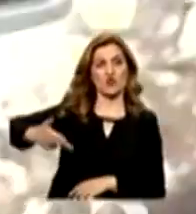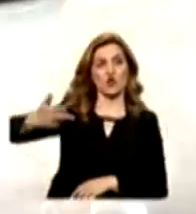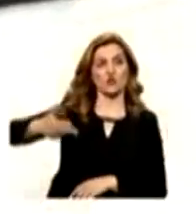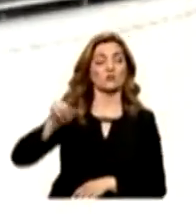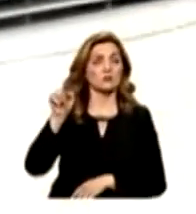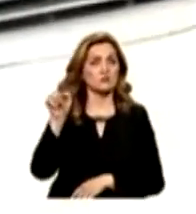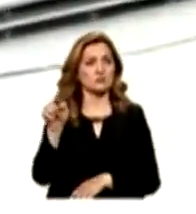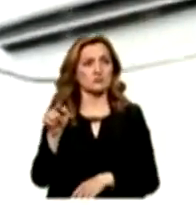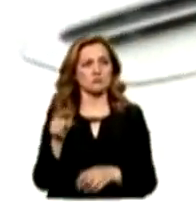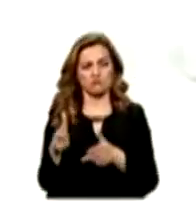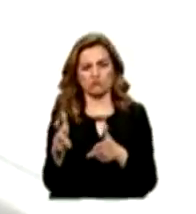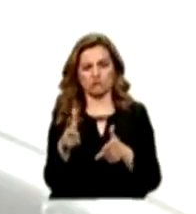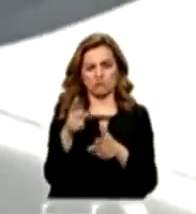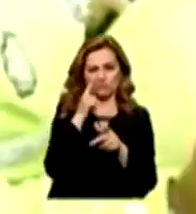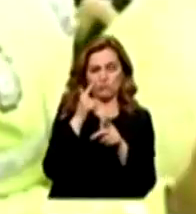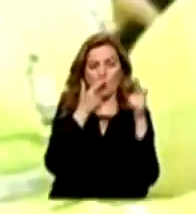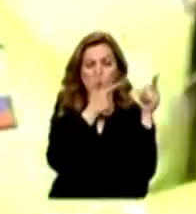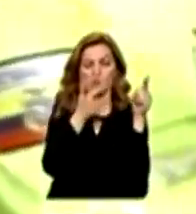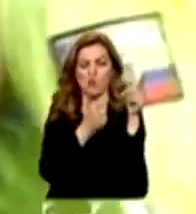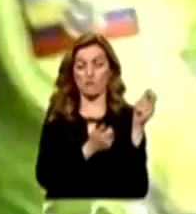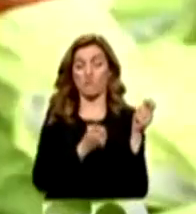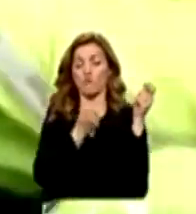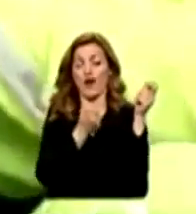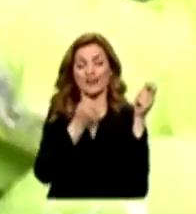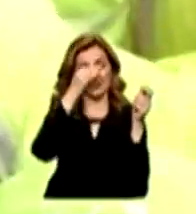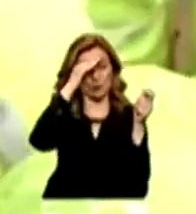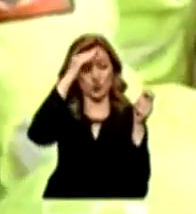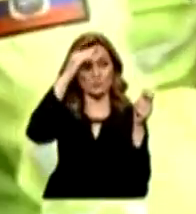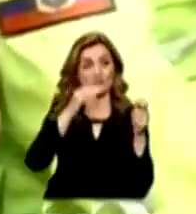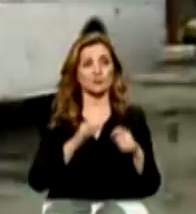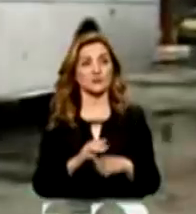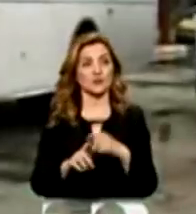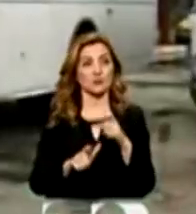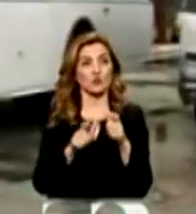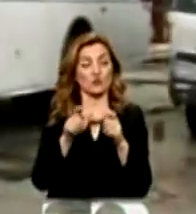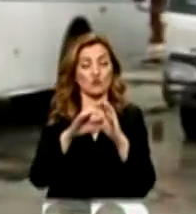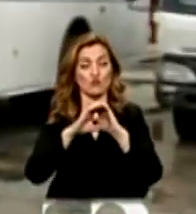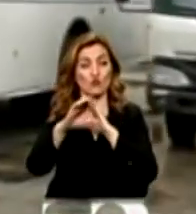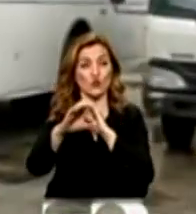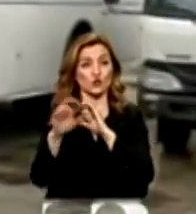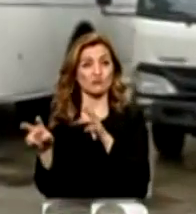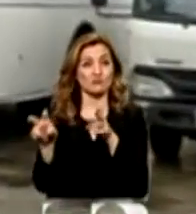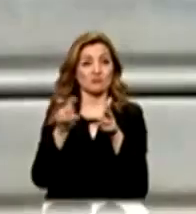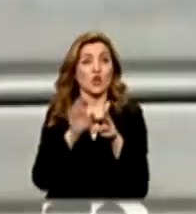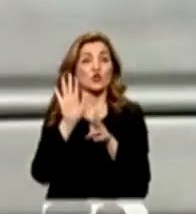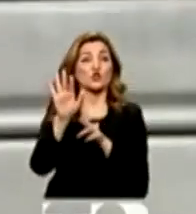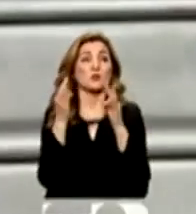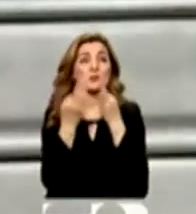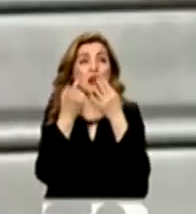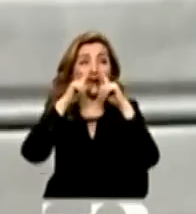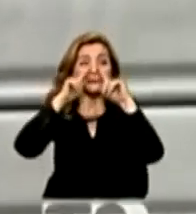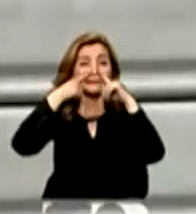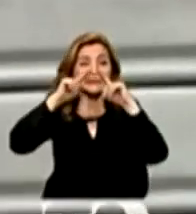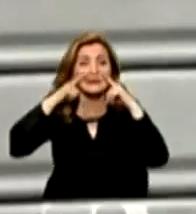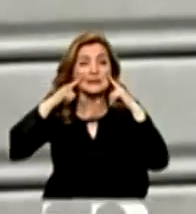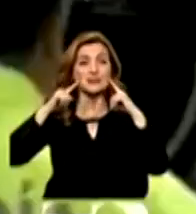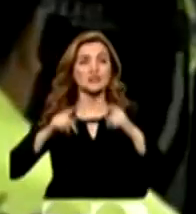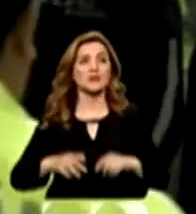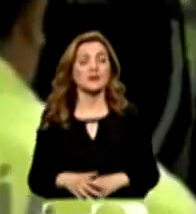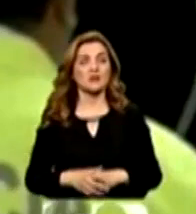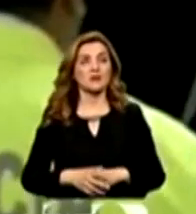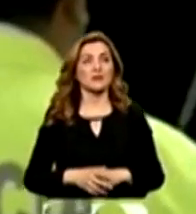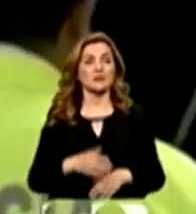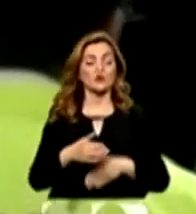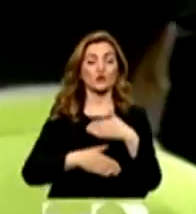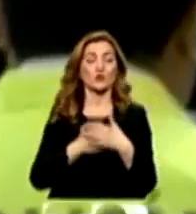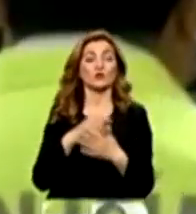fuerte resguardo policial, mientras que los demás detenidos fueron embarcados en este bus en medio del llanto de sus familiares. En la audiencia se